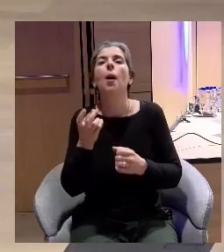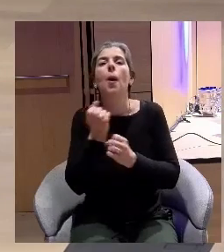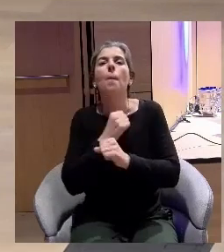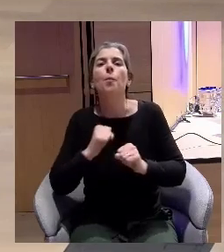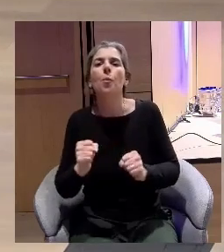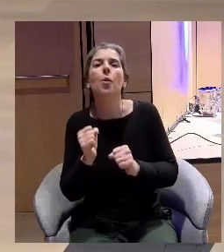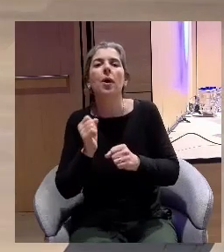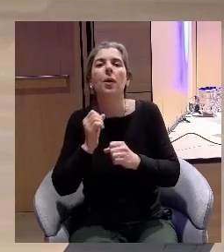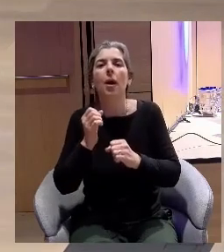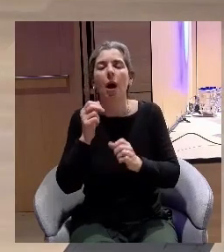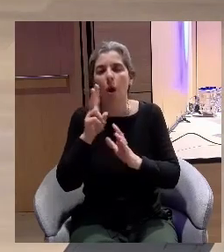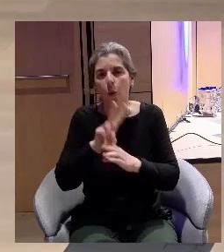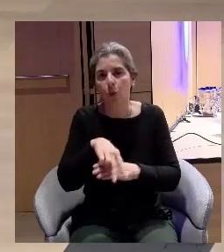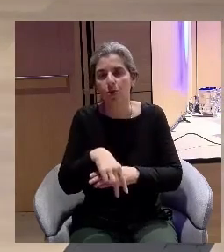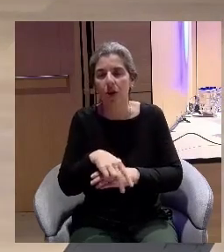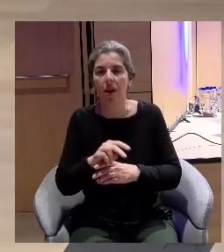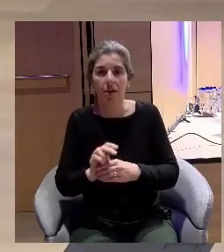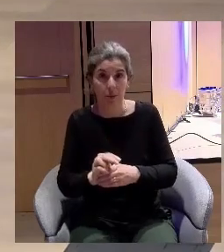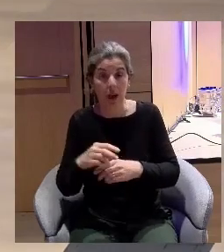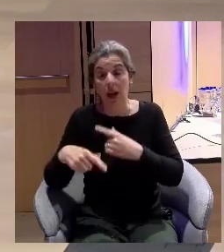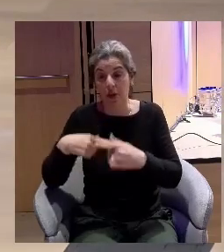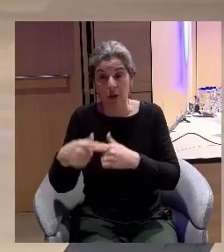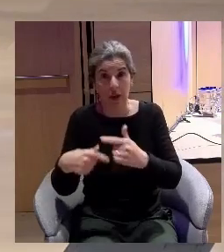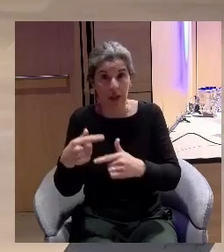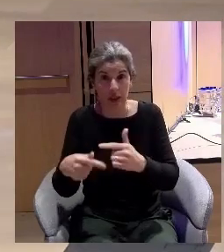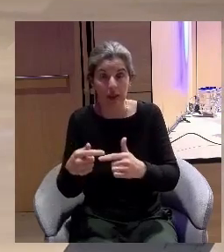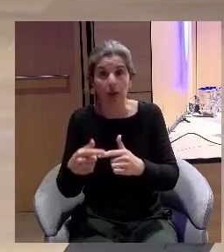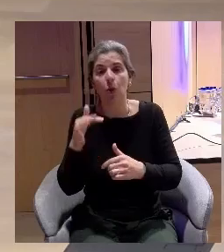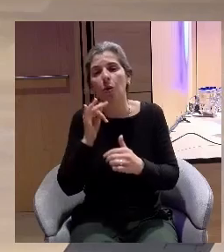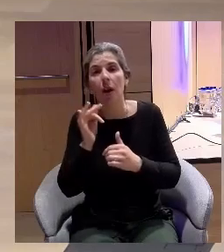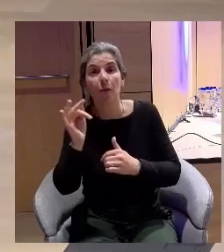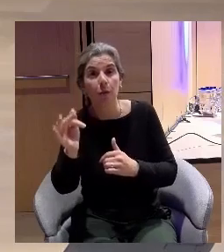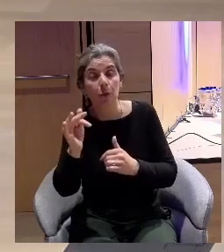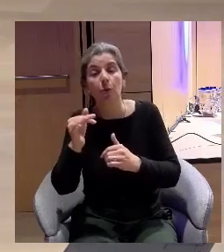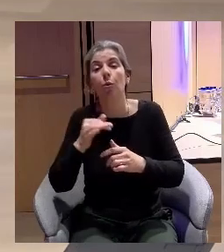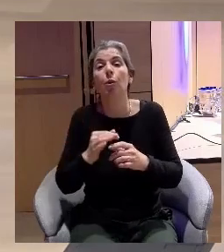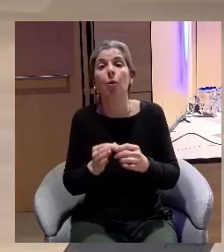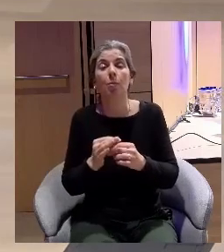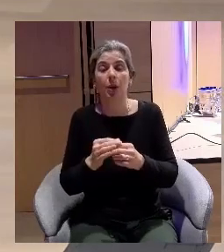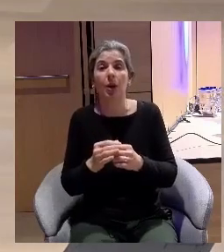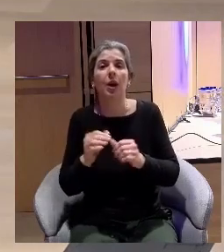va en esa trayectoria. Creo que ha quedado demostrado en el panel que todo lo que se